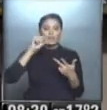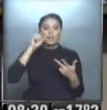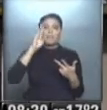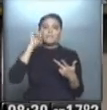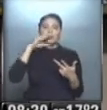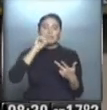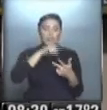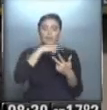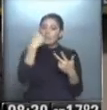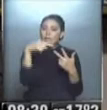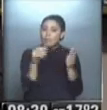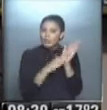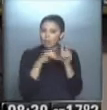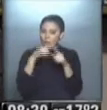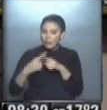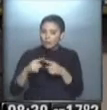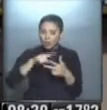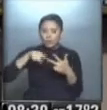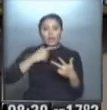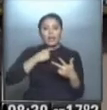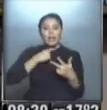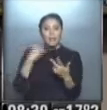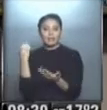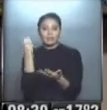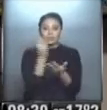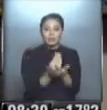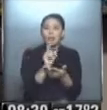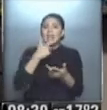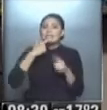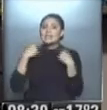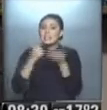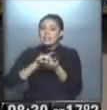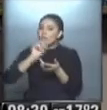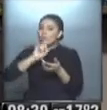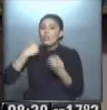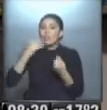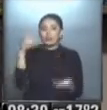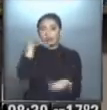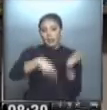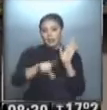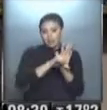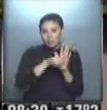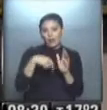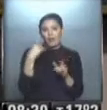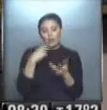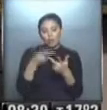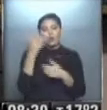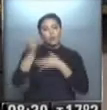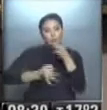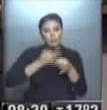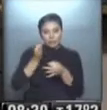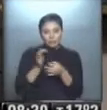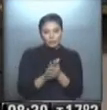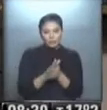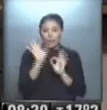por diferentes partidos políticos, buscan una banca, pero no en el Senado, sino en la legislatura porteña. Conversamos con ellos